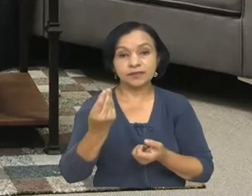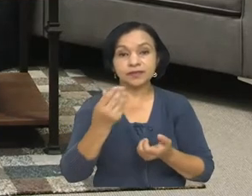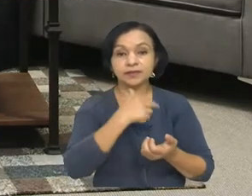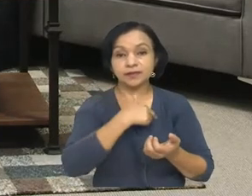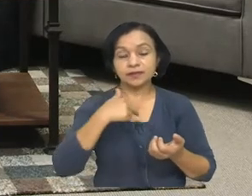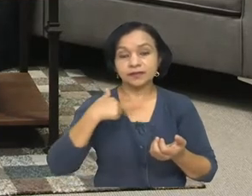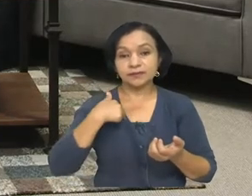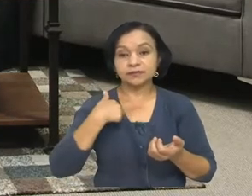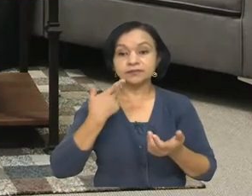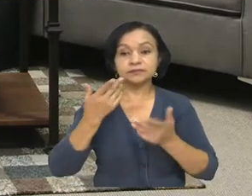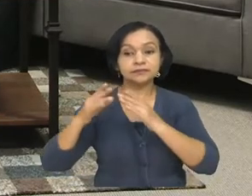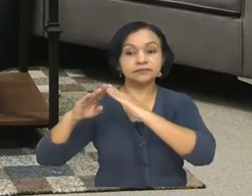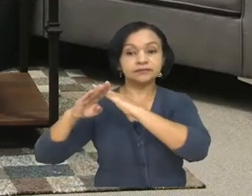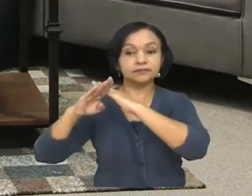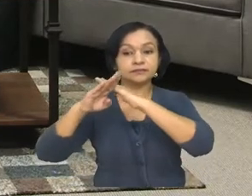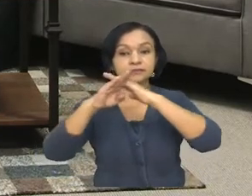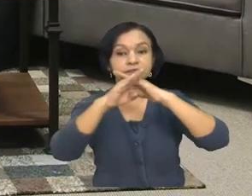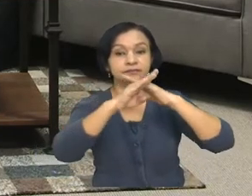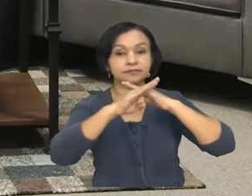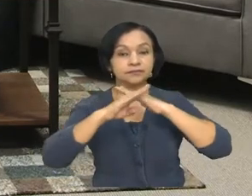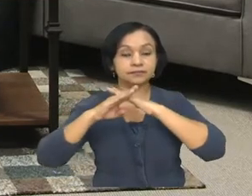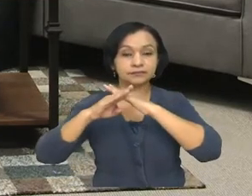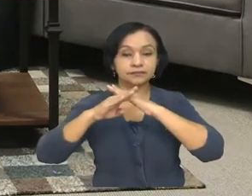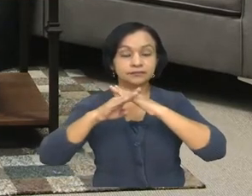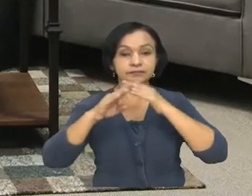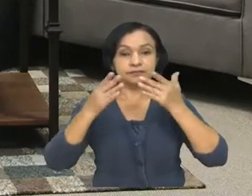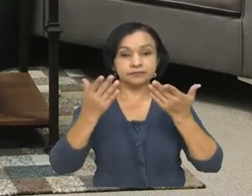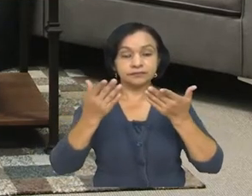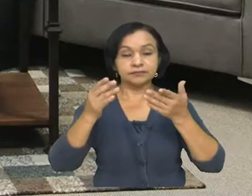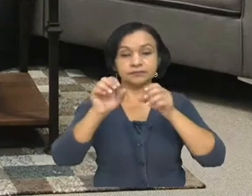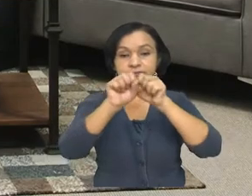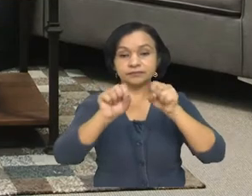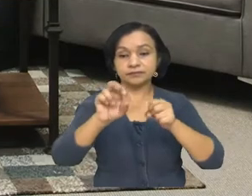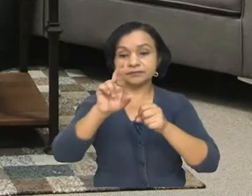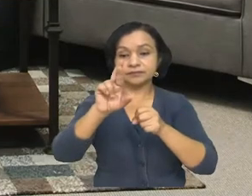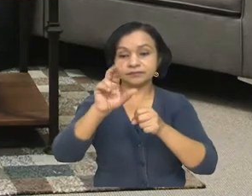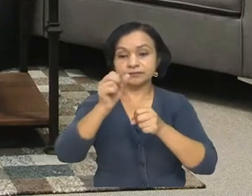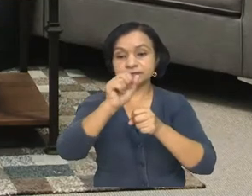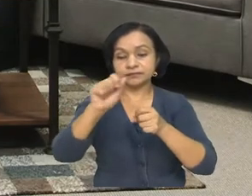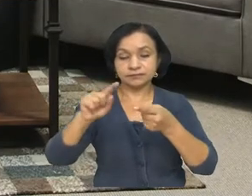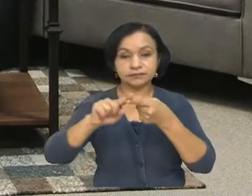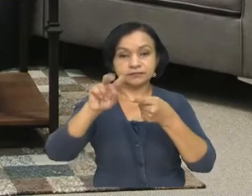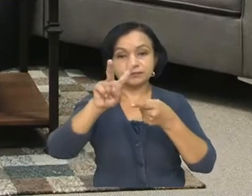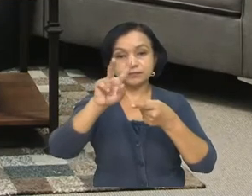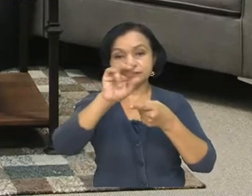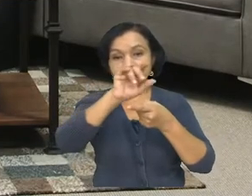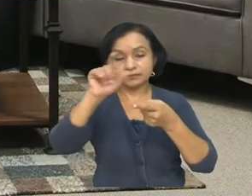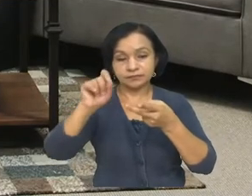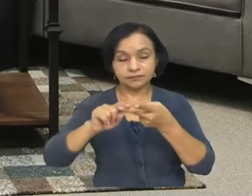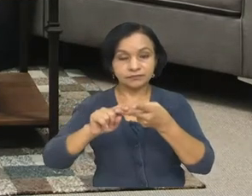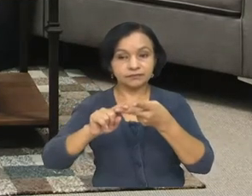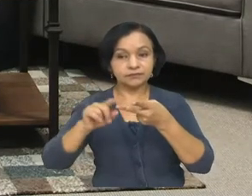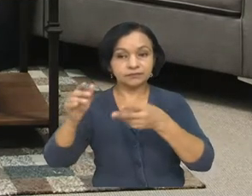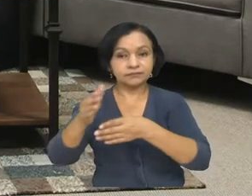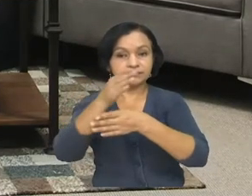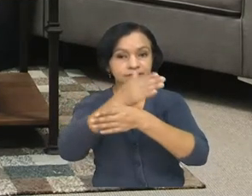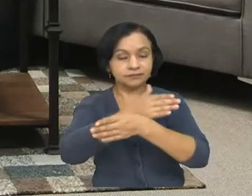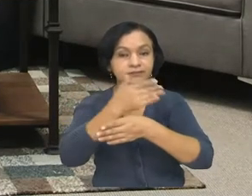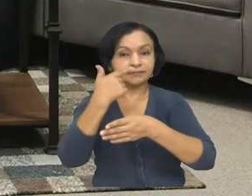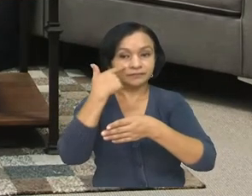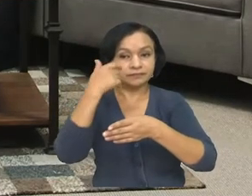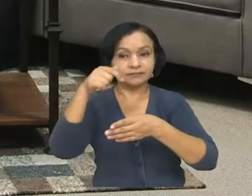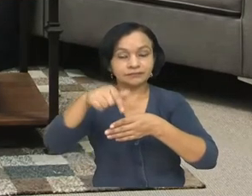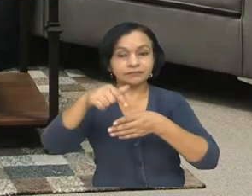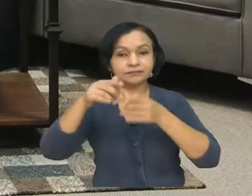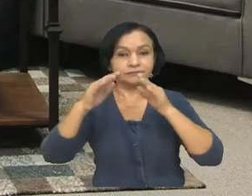estado resistiendo en todo ese entorno, Santa Rosa, Villa Progreso, todo lo que es Belo Horizonte. Y cuando